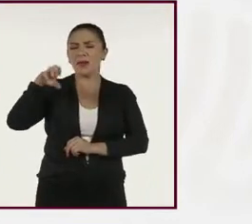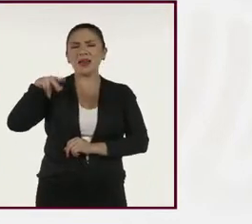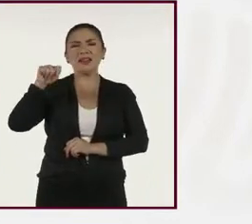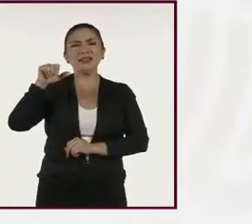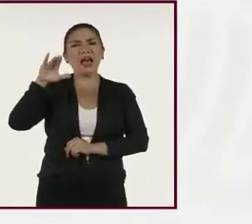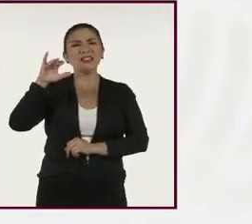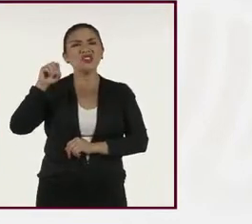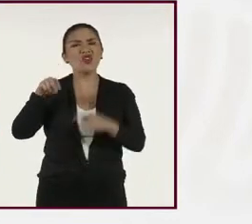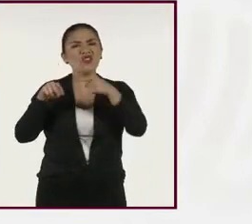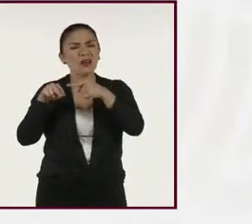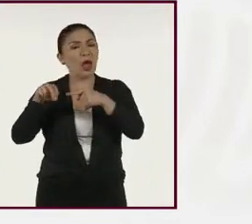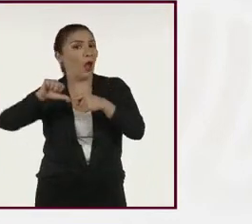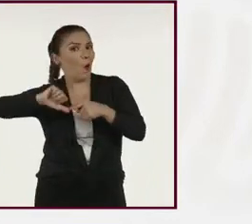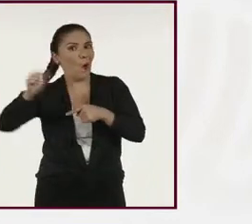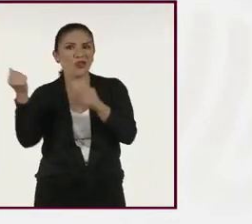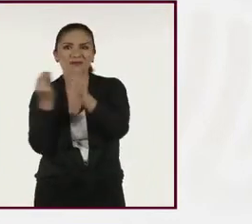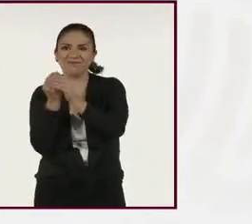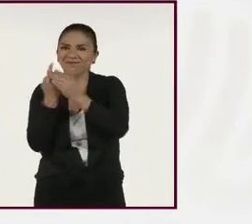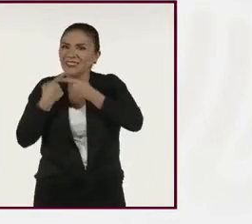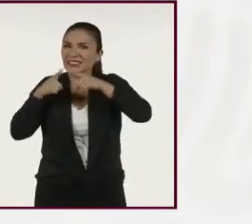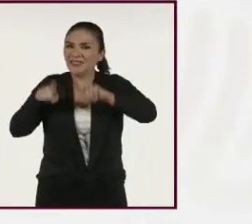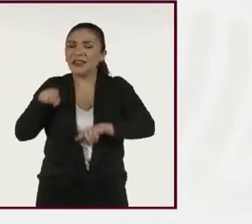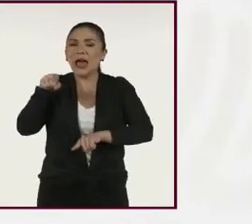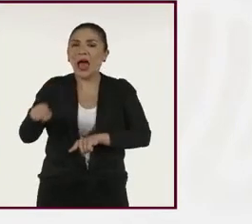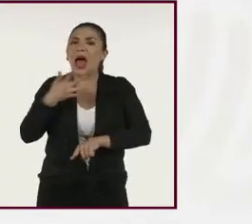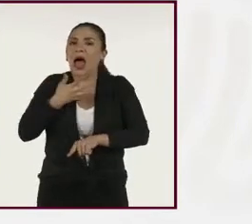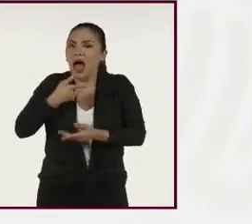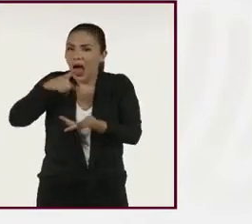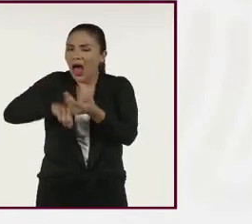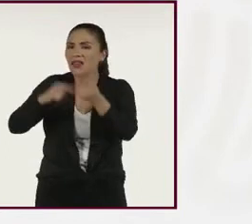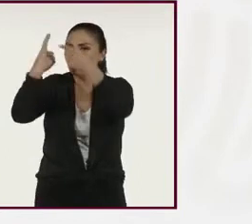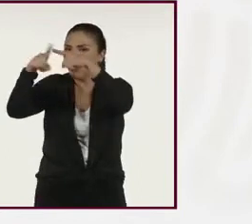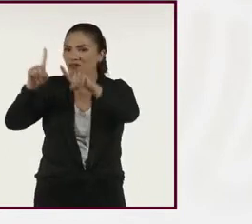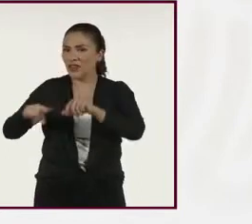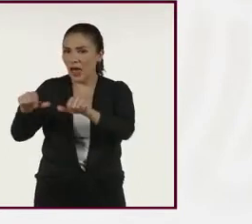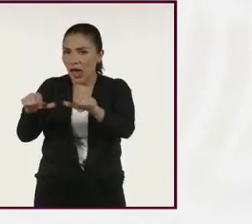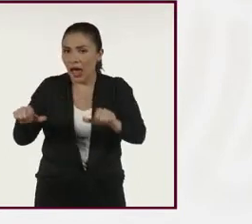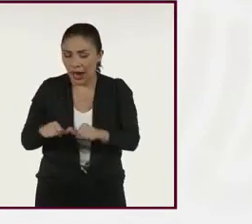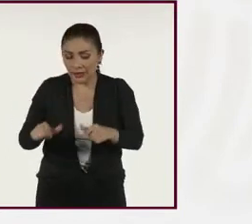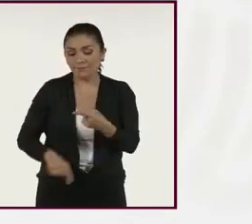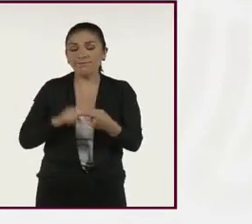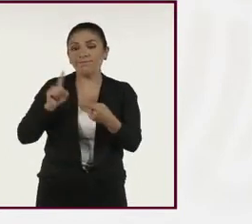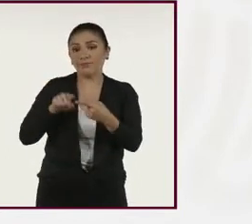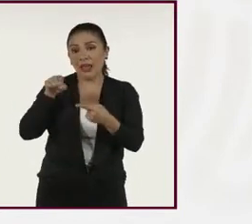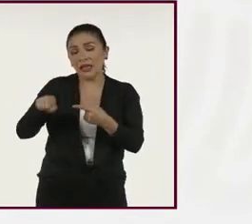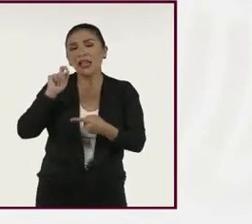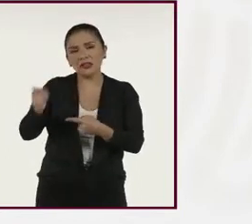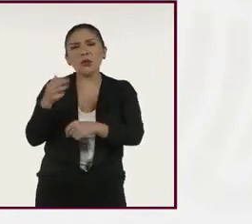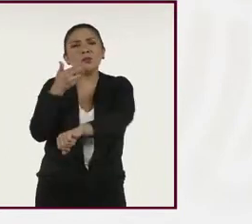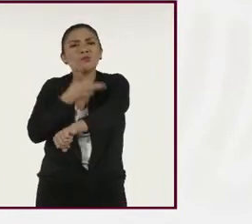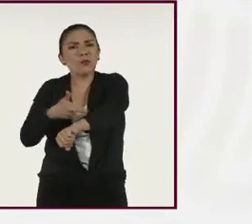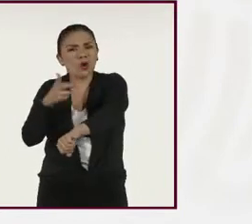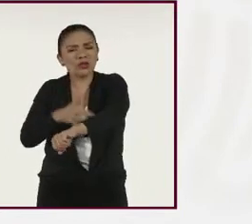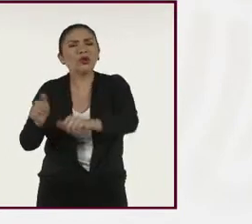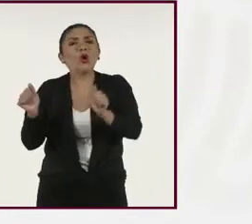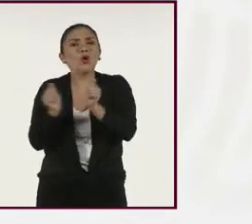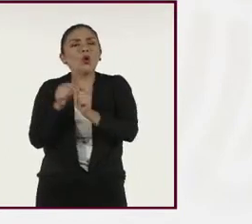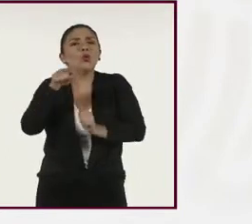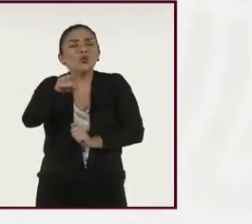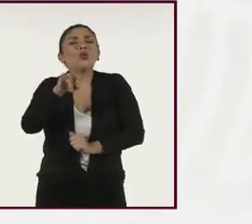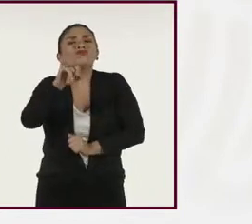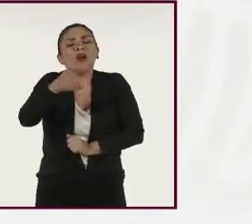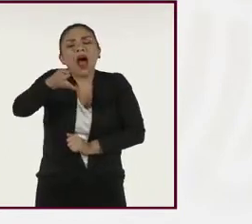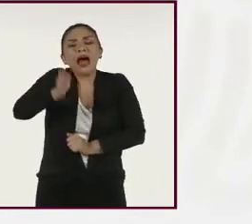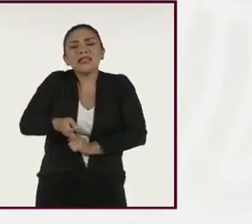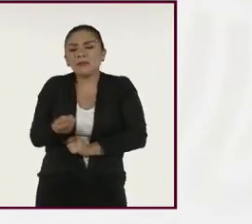proceso muchísimo más complejo que va a involucrar varias áreas. Hablamos de alimentación como un proceso consciente y